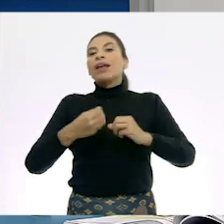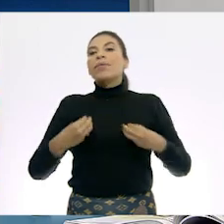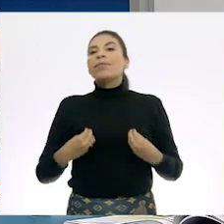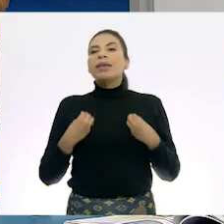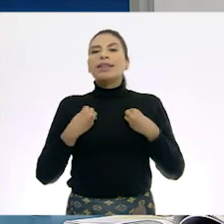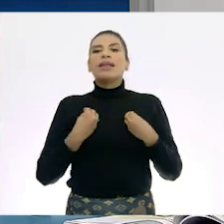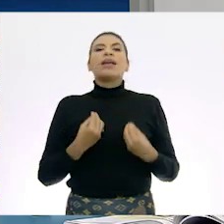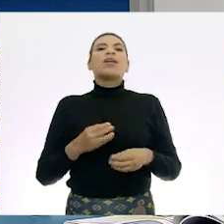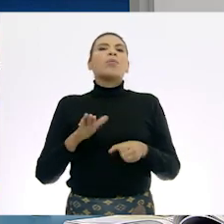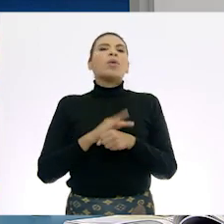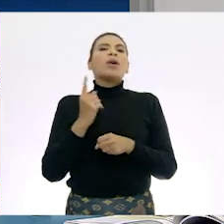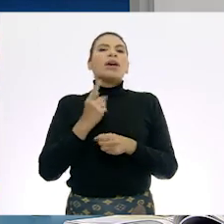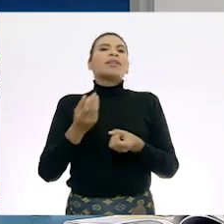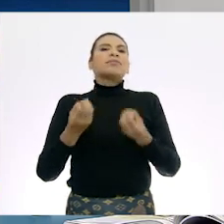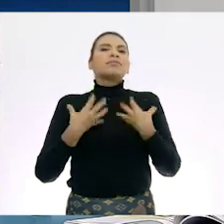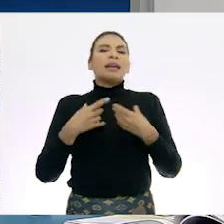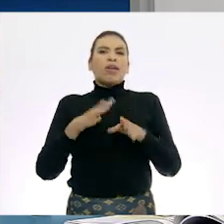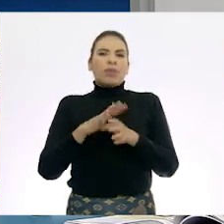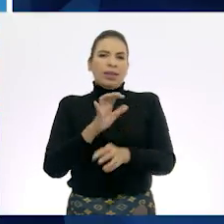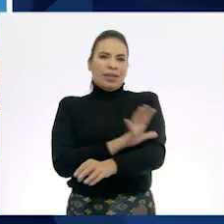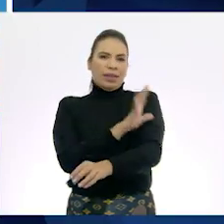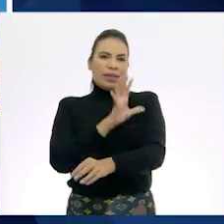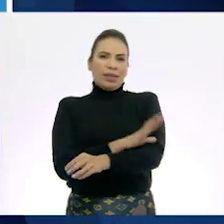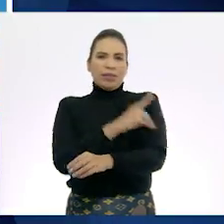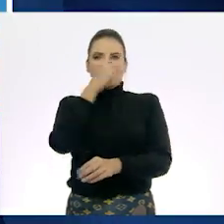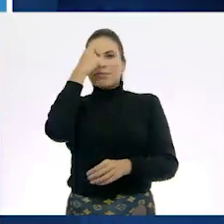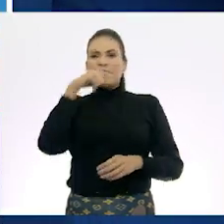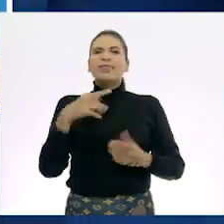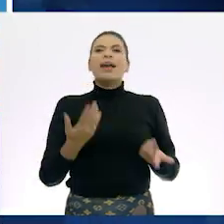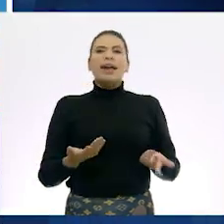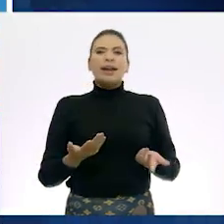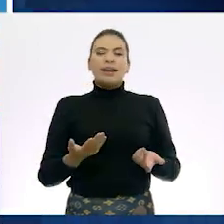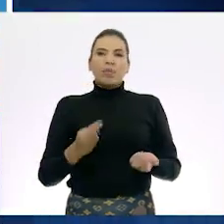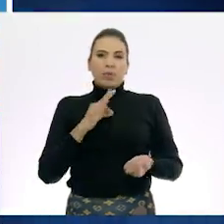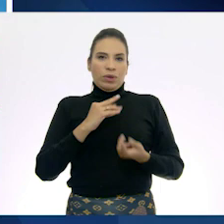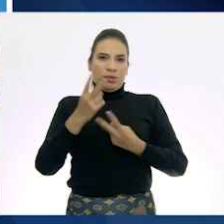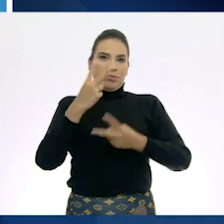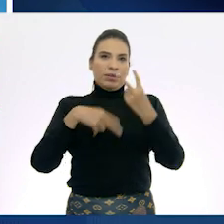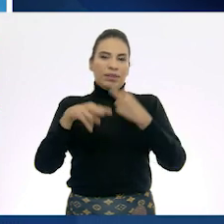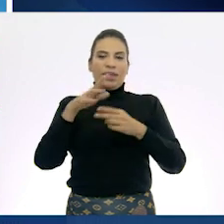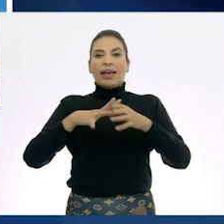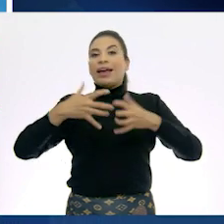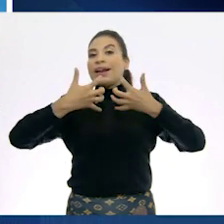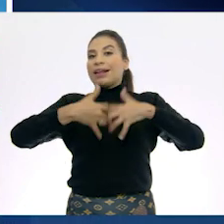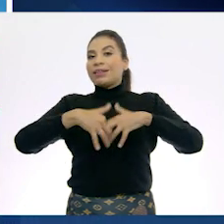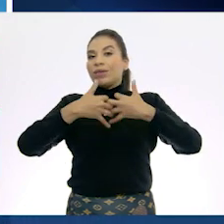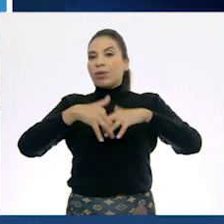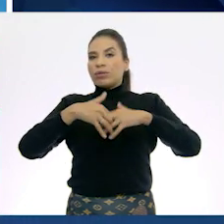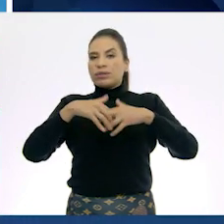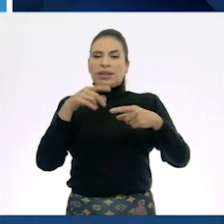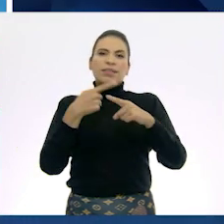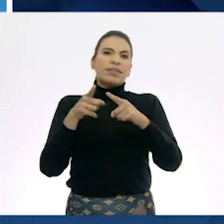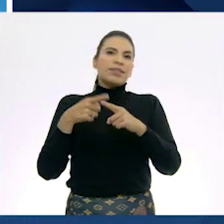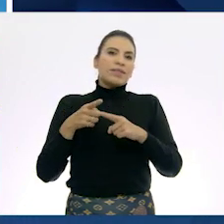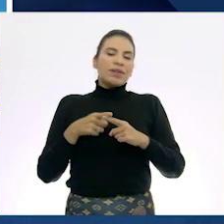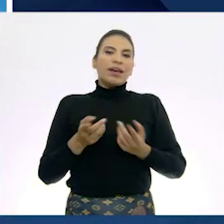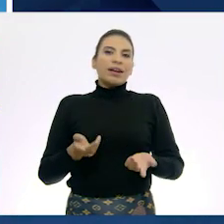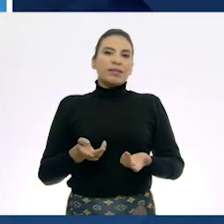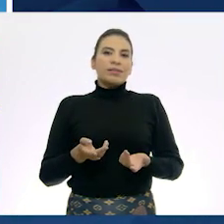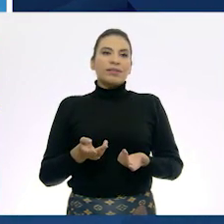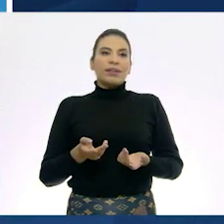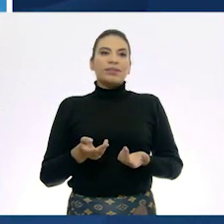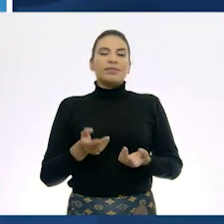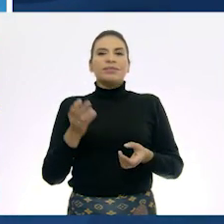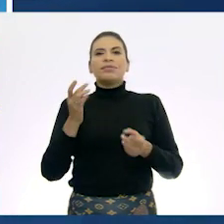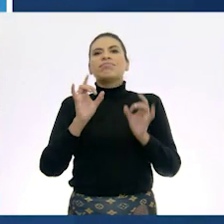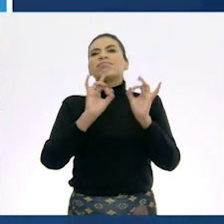vida porque nos van a brindar la energía para precisamente echar a andar la industria, entre otras, pues